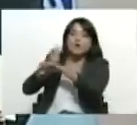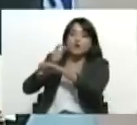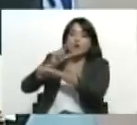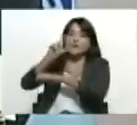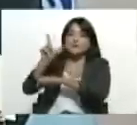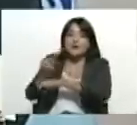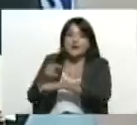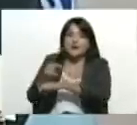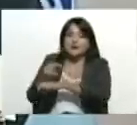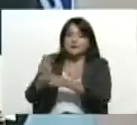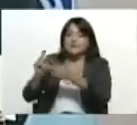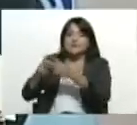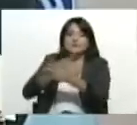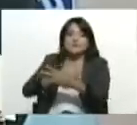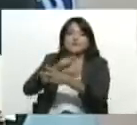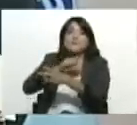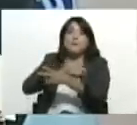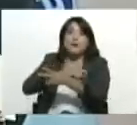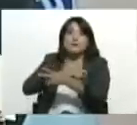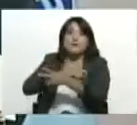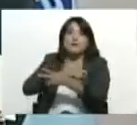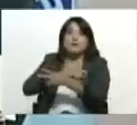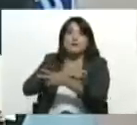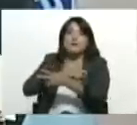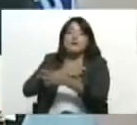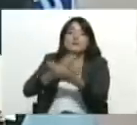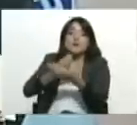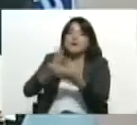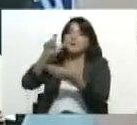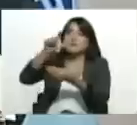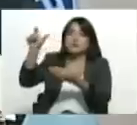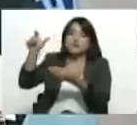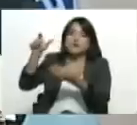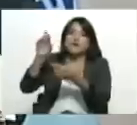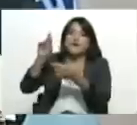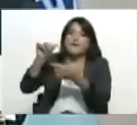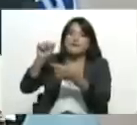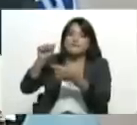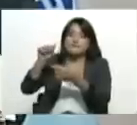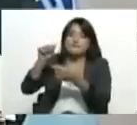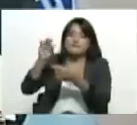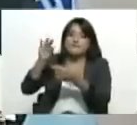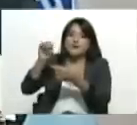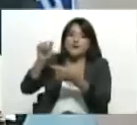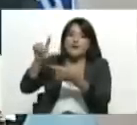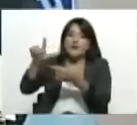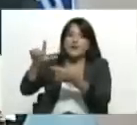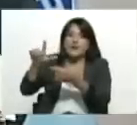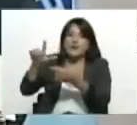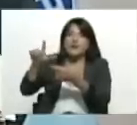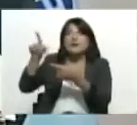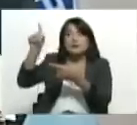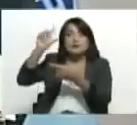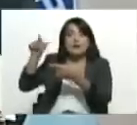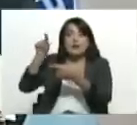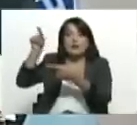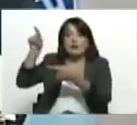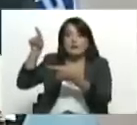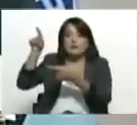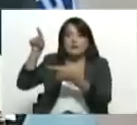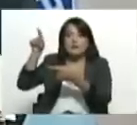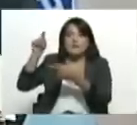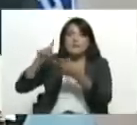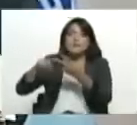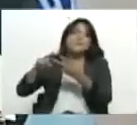y de España para que nos entreguen estos delincuentes a Rafael Ramírez que está en Italia